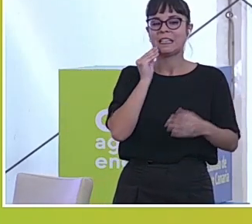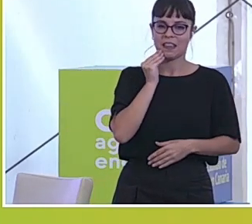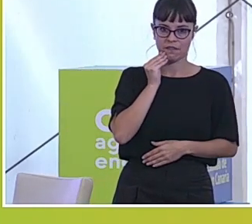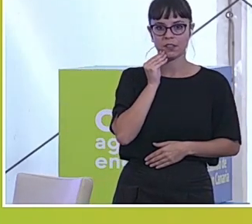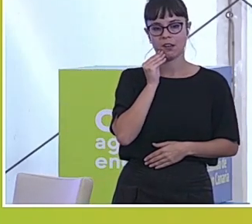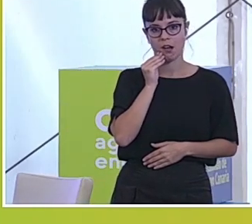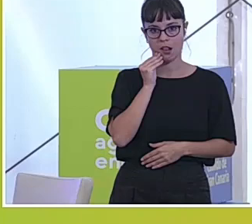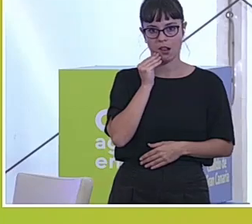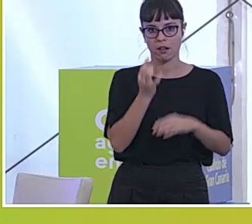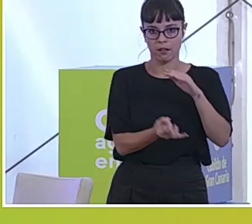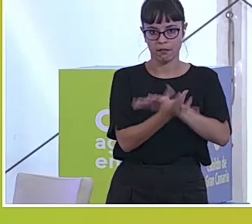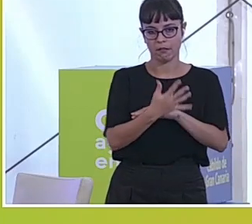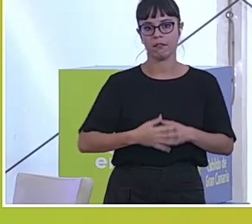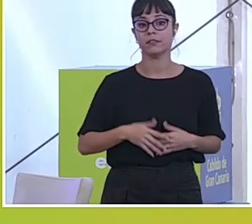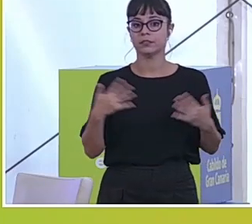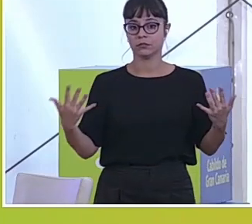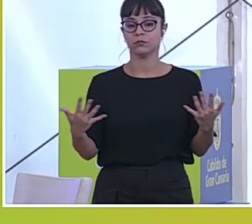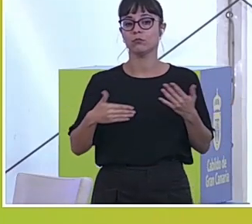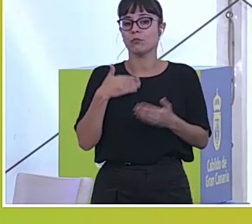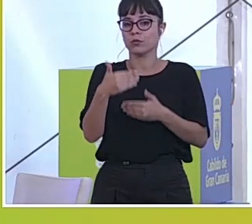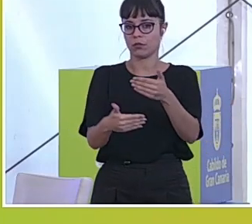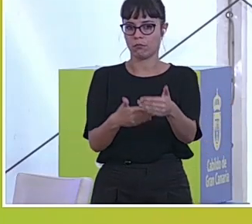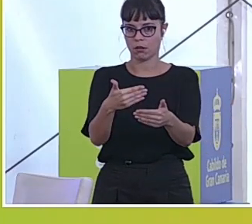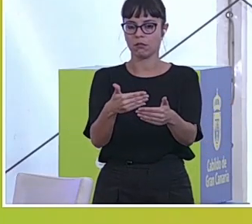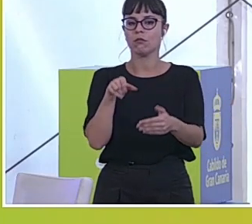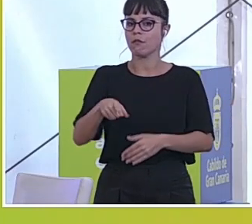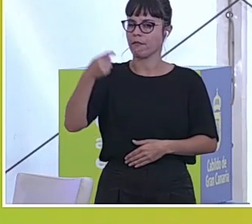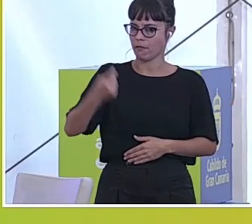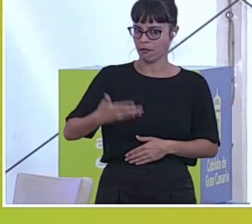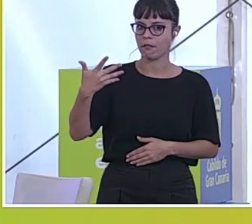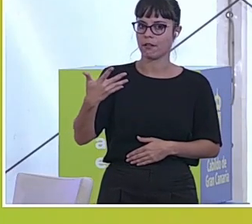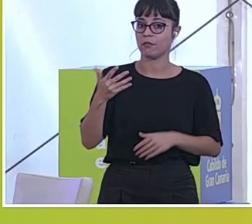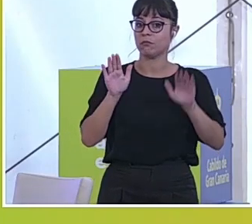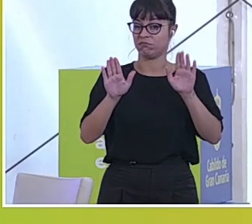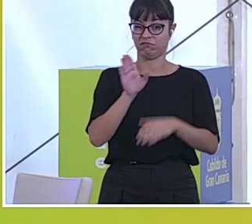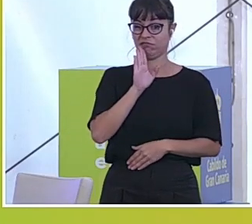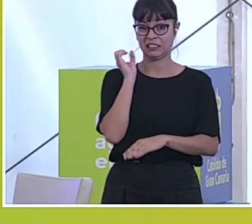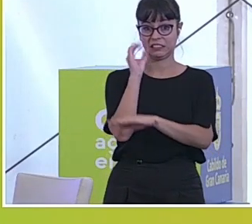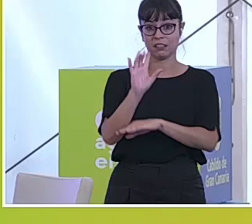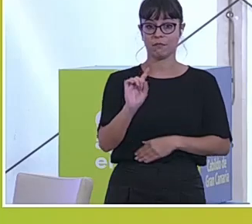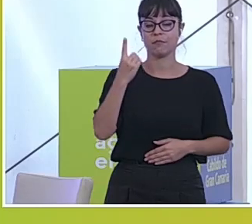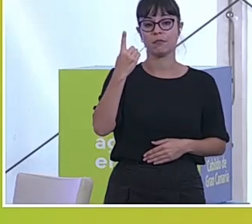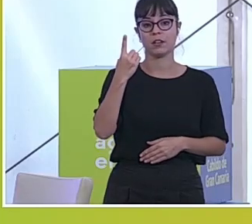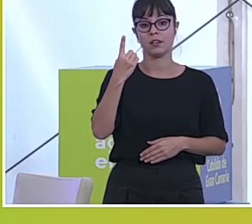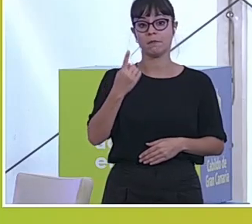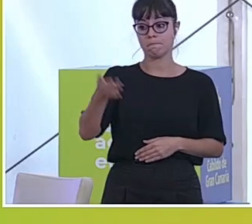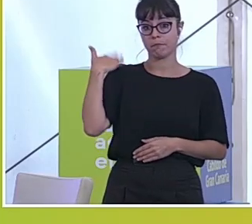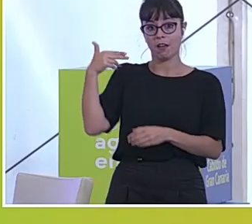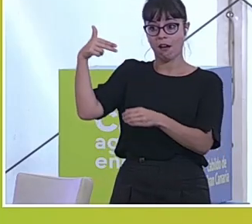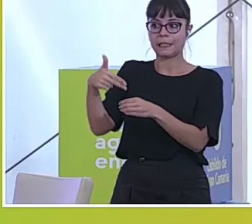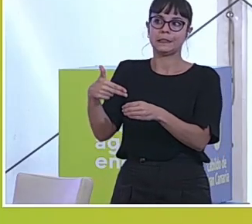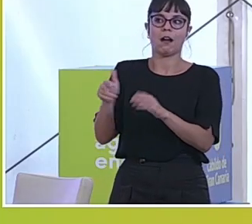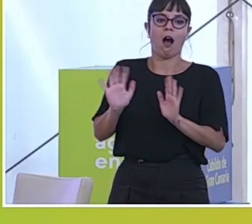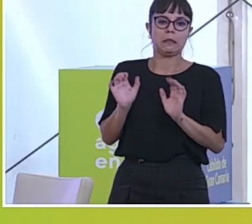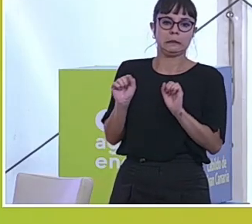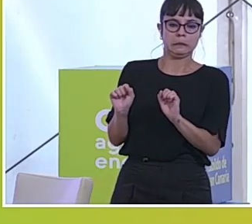Es cierto que esas fórmulas también son bastante costosas, pero como decían en la primera ponencia, antes no era rentable las gasolinas y después lo